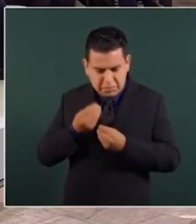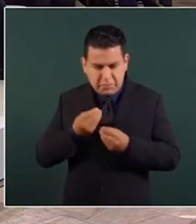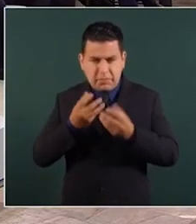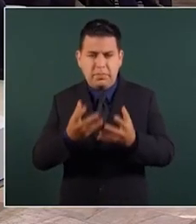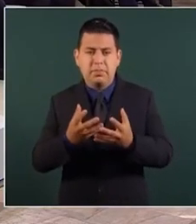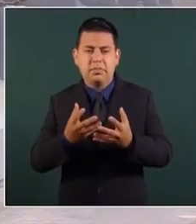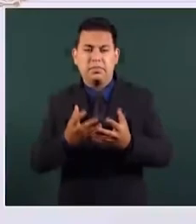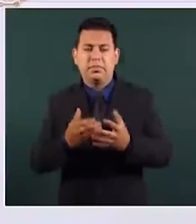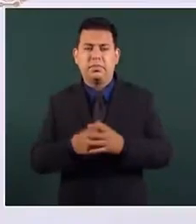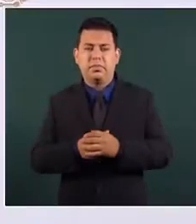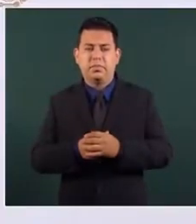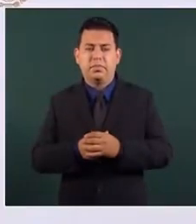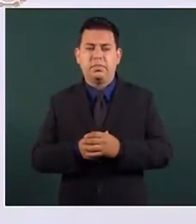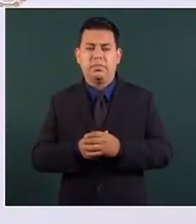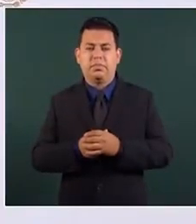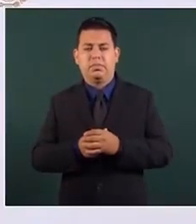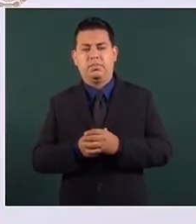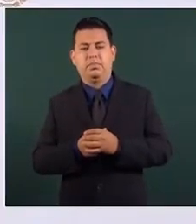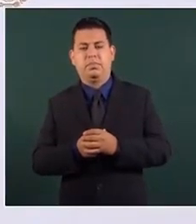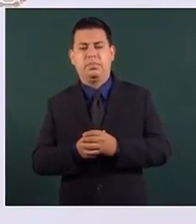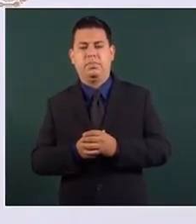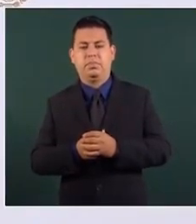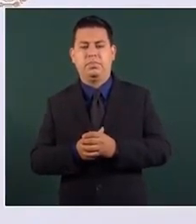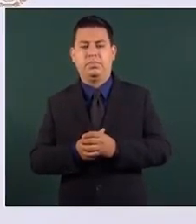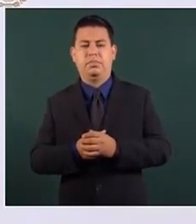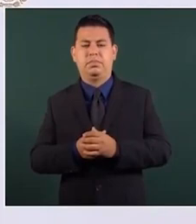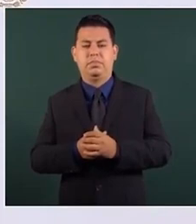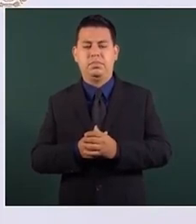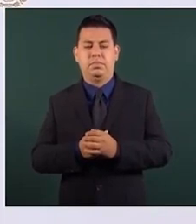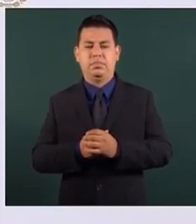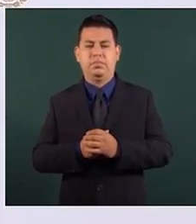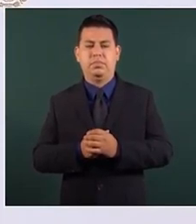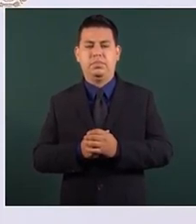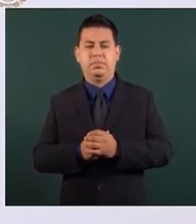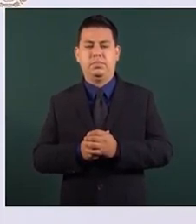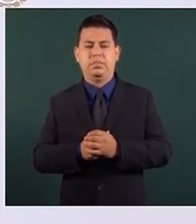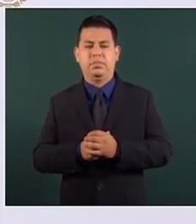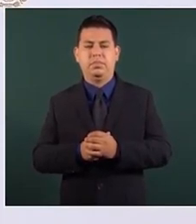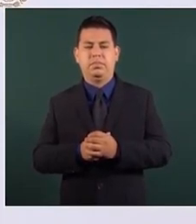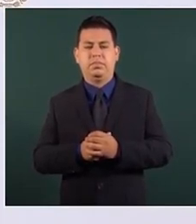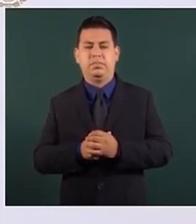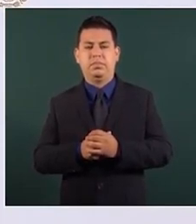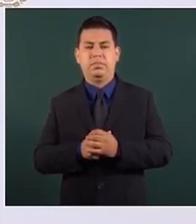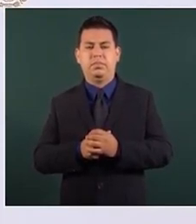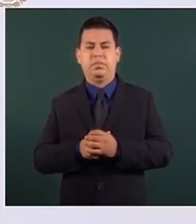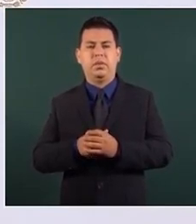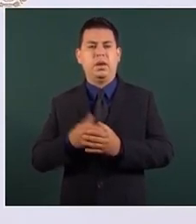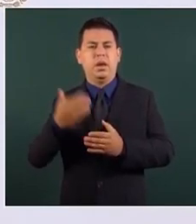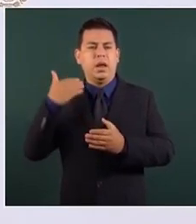a mí me cae muy bien el personaje que produjo esta polémica.